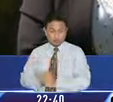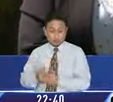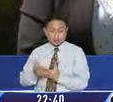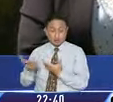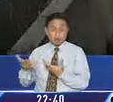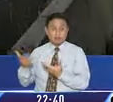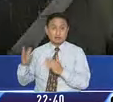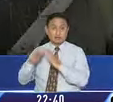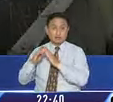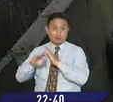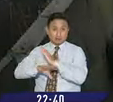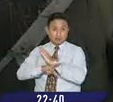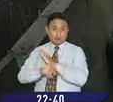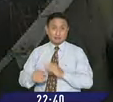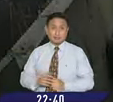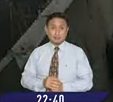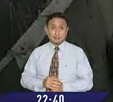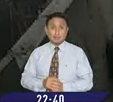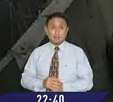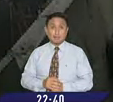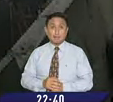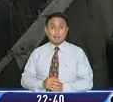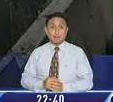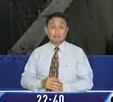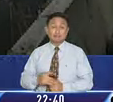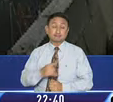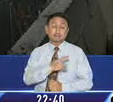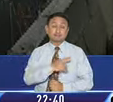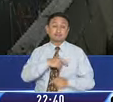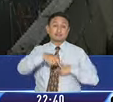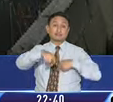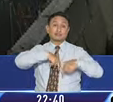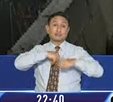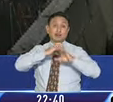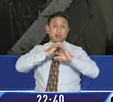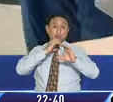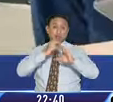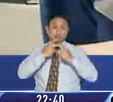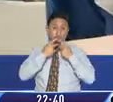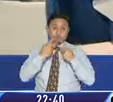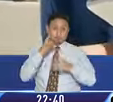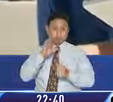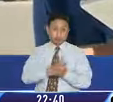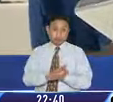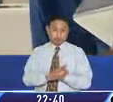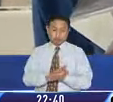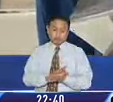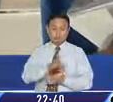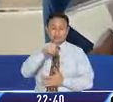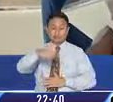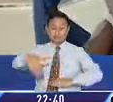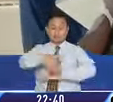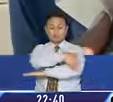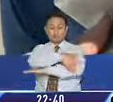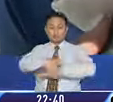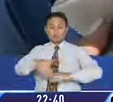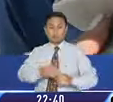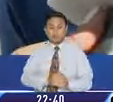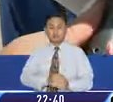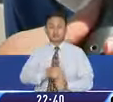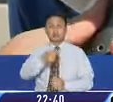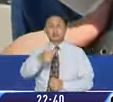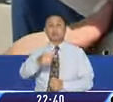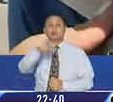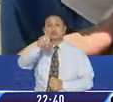de la casa. Eso sin contar que ni en el transporte público pueden estar tranquilos. Por aquí cruza la línea de buses el